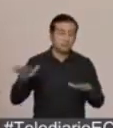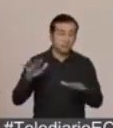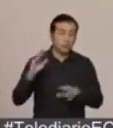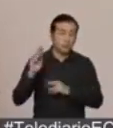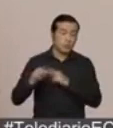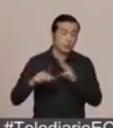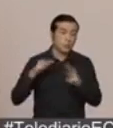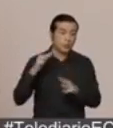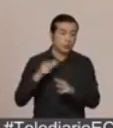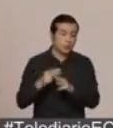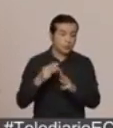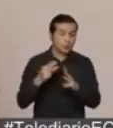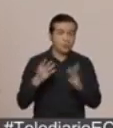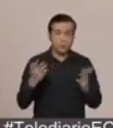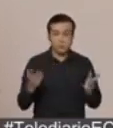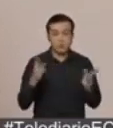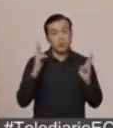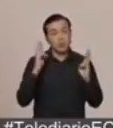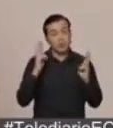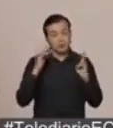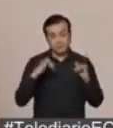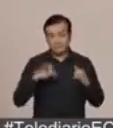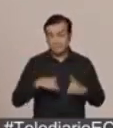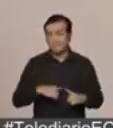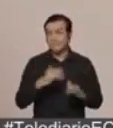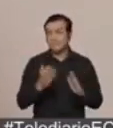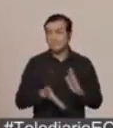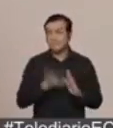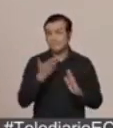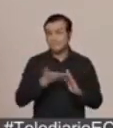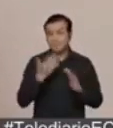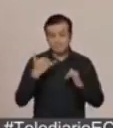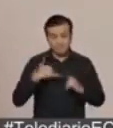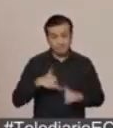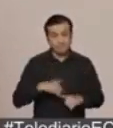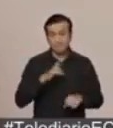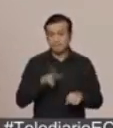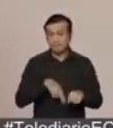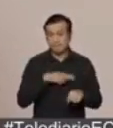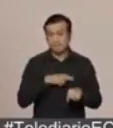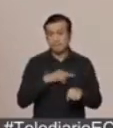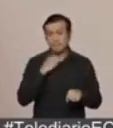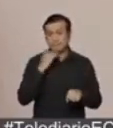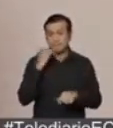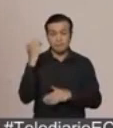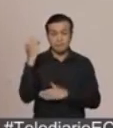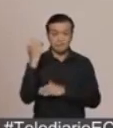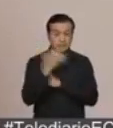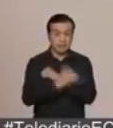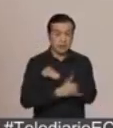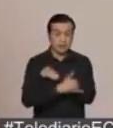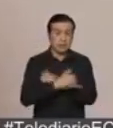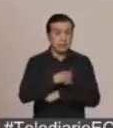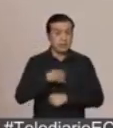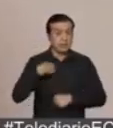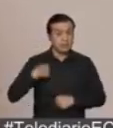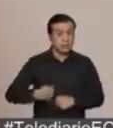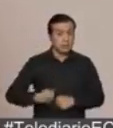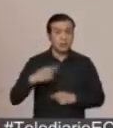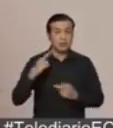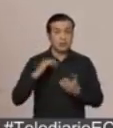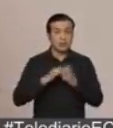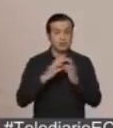sin mayores problemas. Esperamos que esto pueda igualmente normalizarse en el caso de China, pues creo que está más